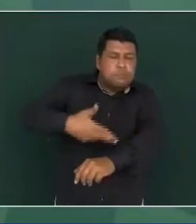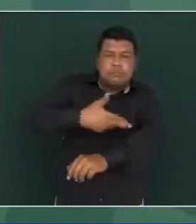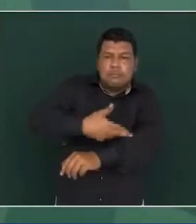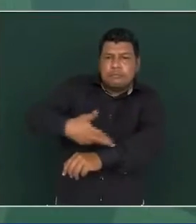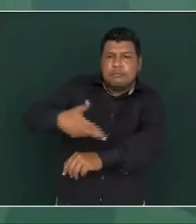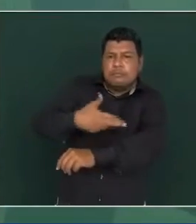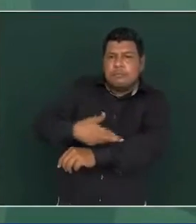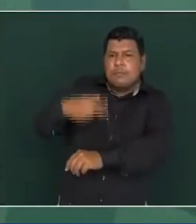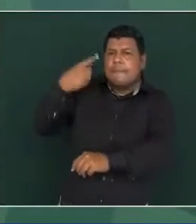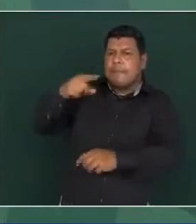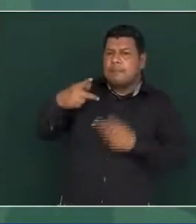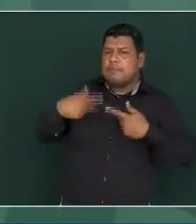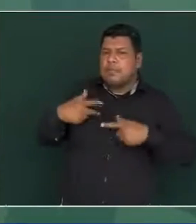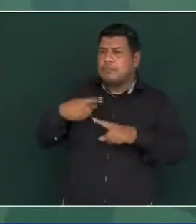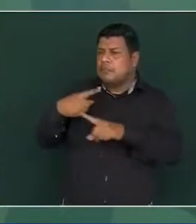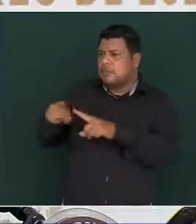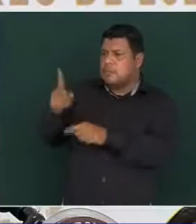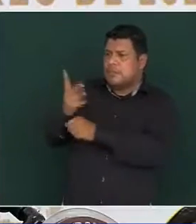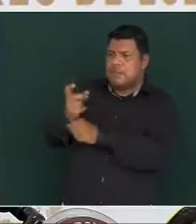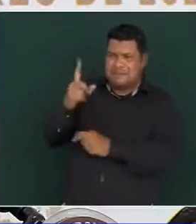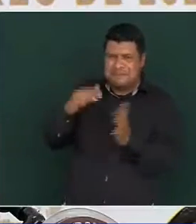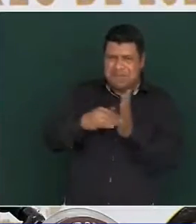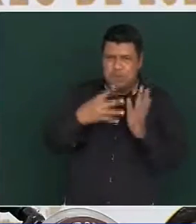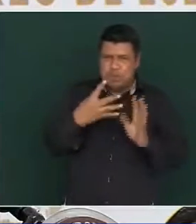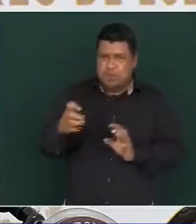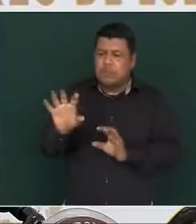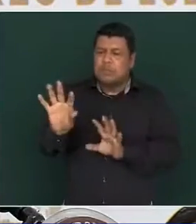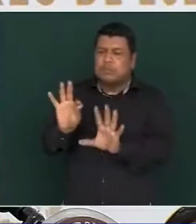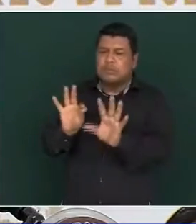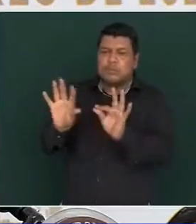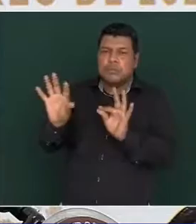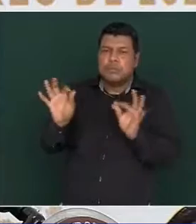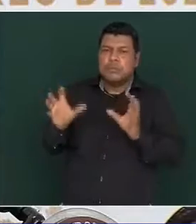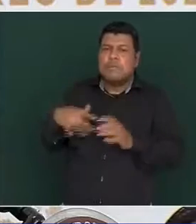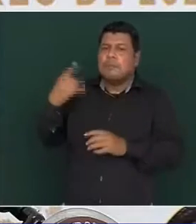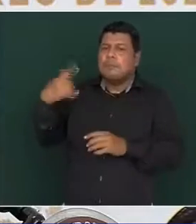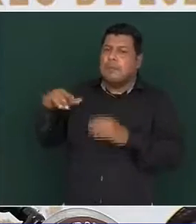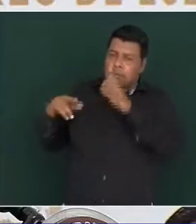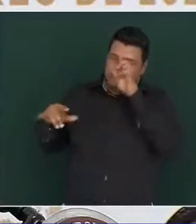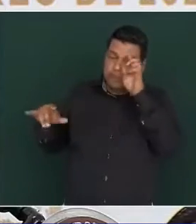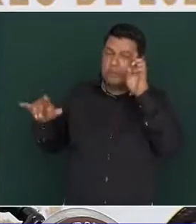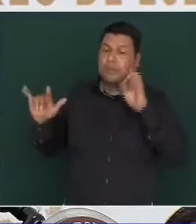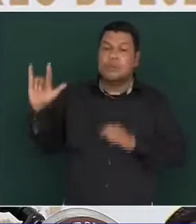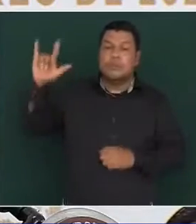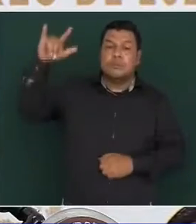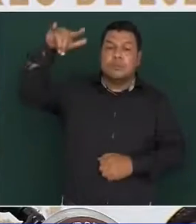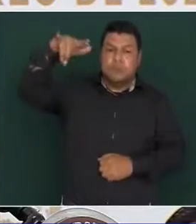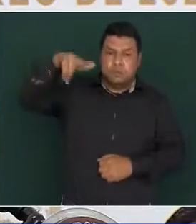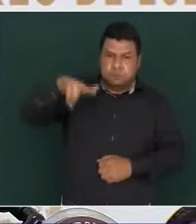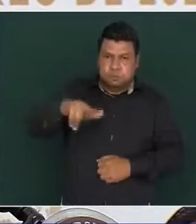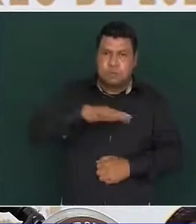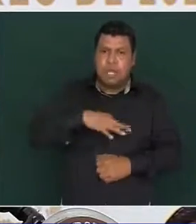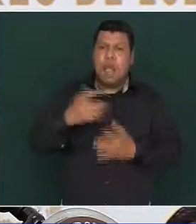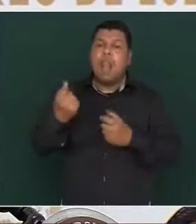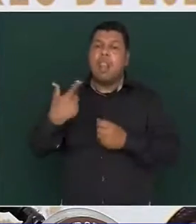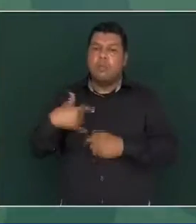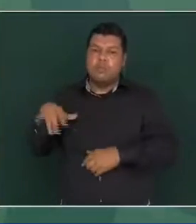a buena cantidad de invitados, de esos 1,400. Tenemos personal que vamos a llevar por